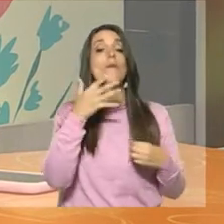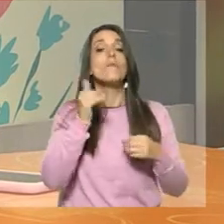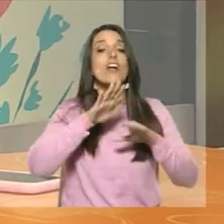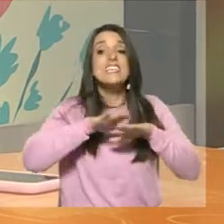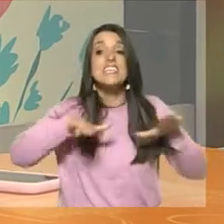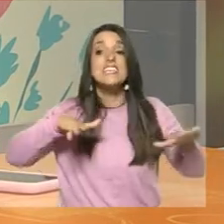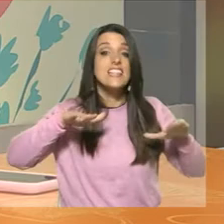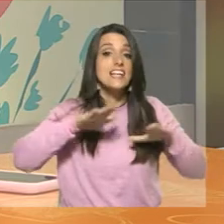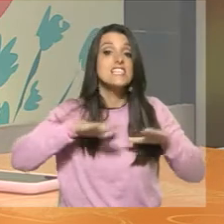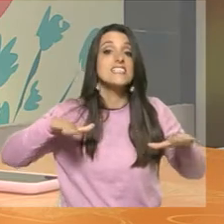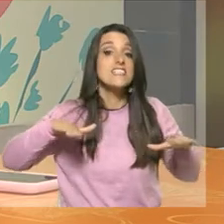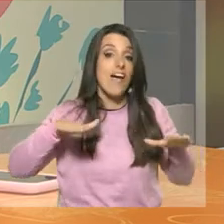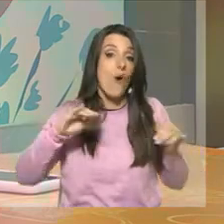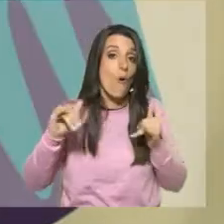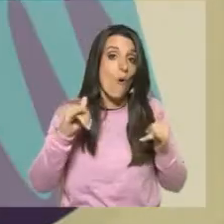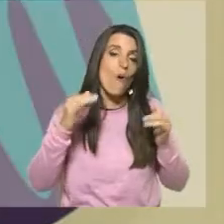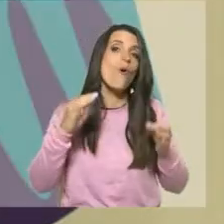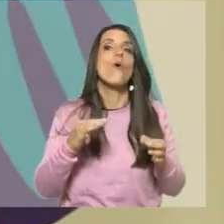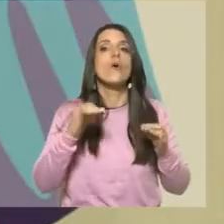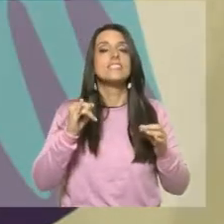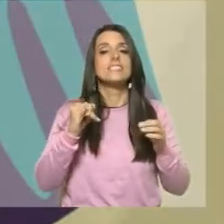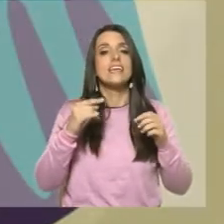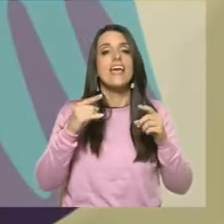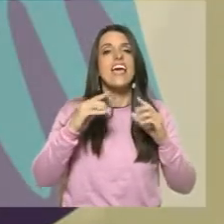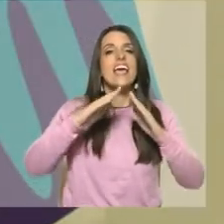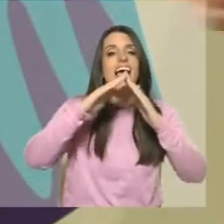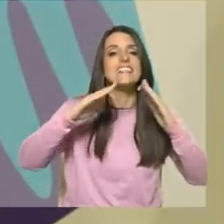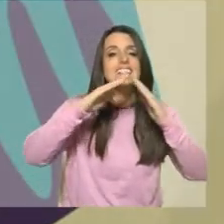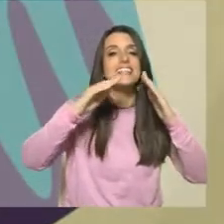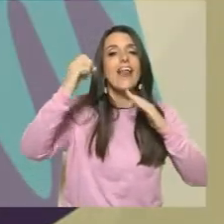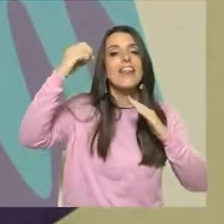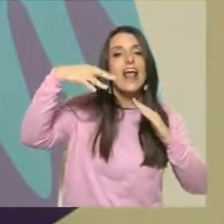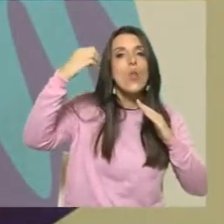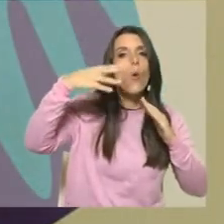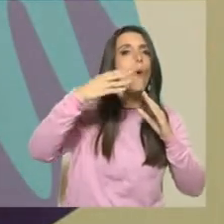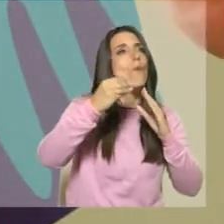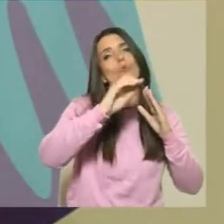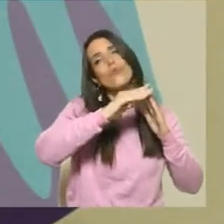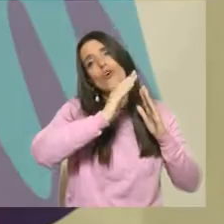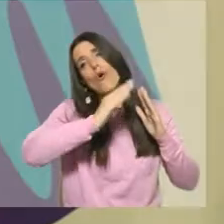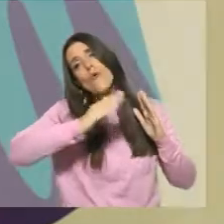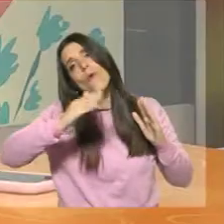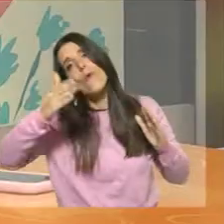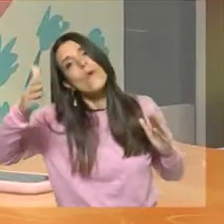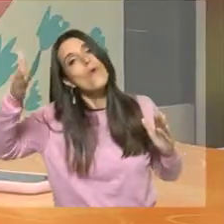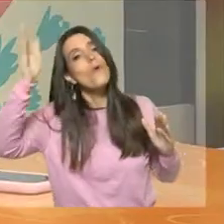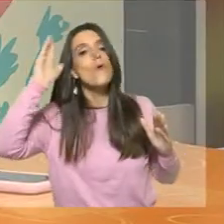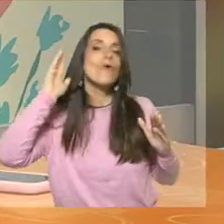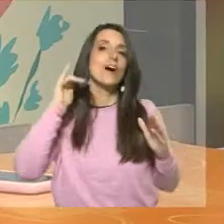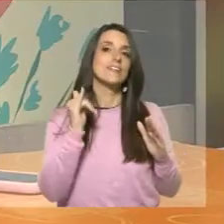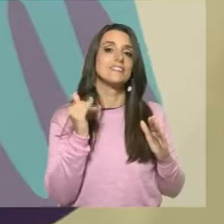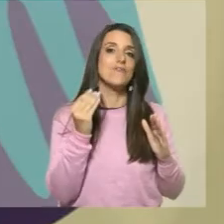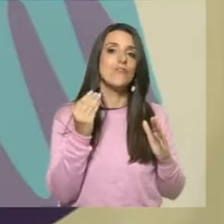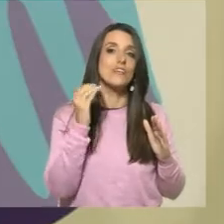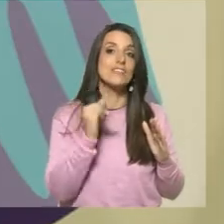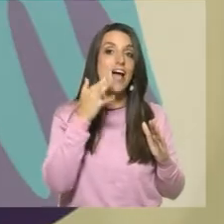Chiquititas, sí, entre otros, Nadia. Entre otros. Chiquititas, Rincón de Luz, Rebelde Way, El Refugio. Seguimos. Indamais, un montón. Sí, la